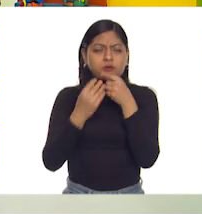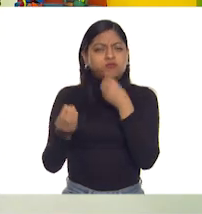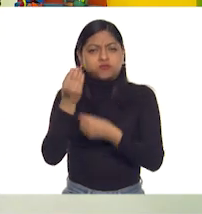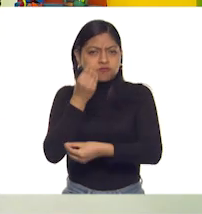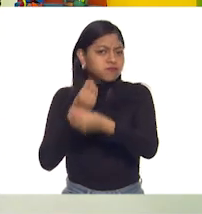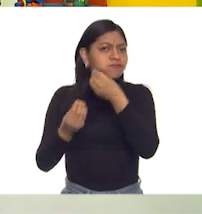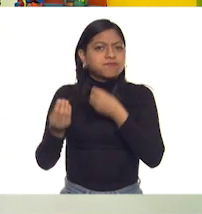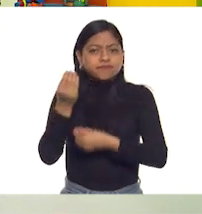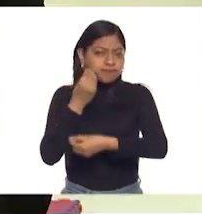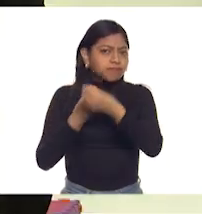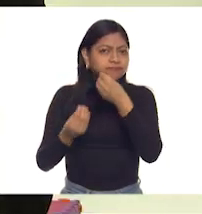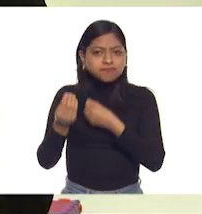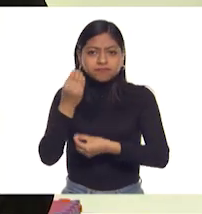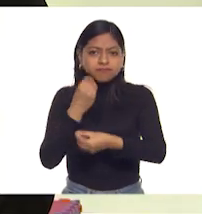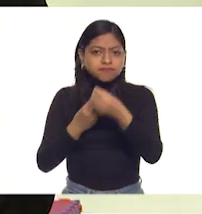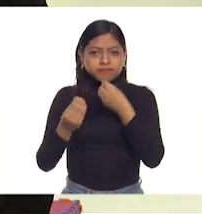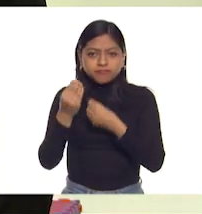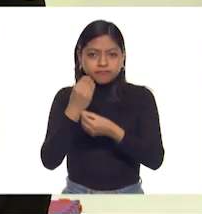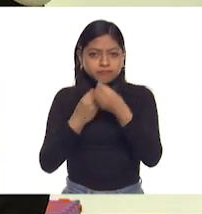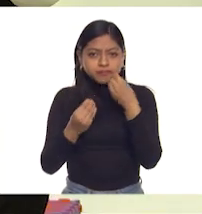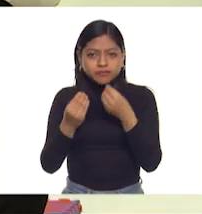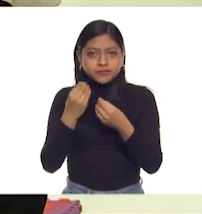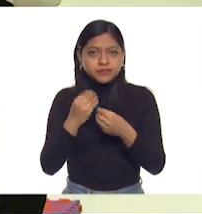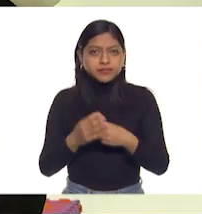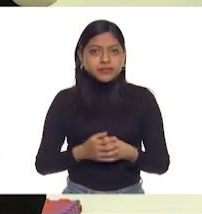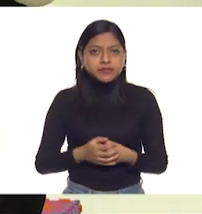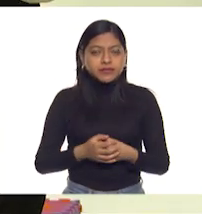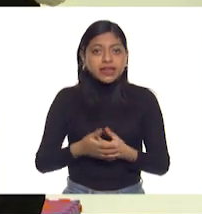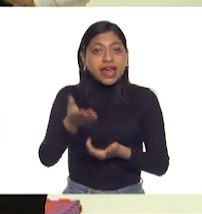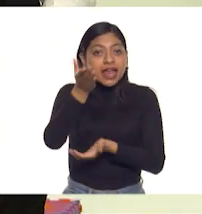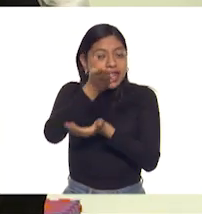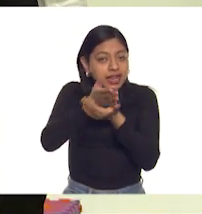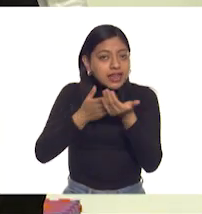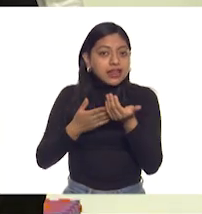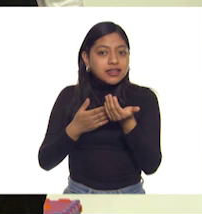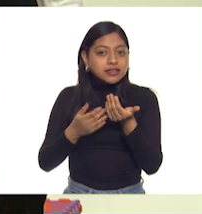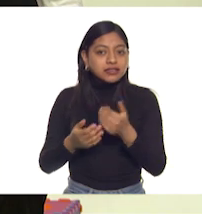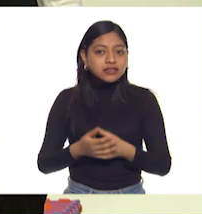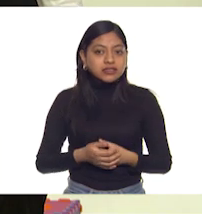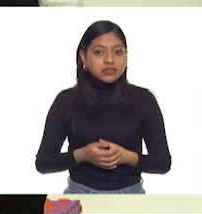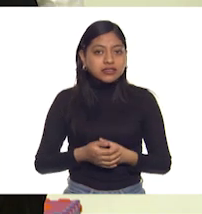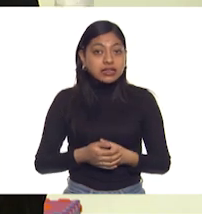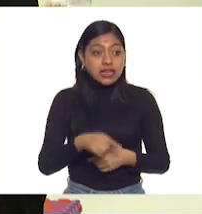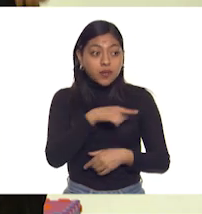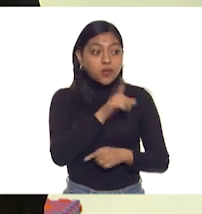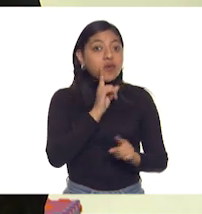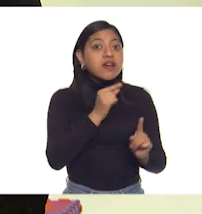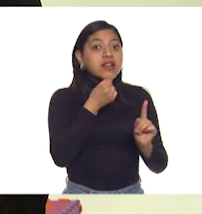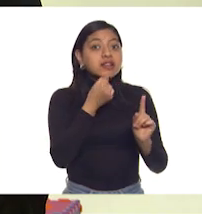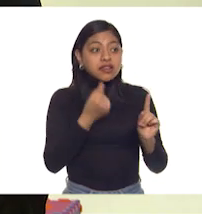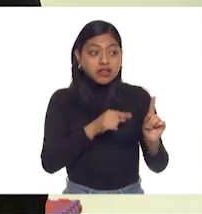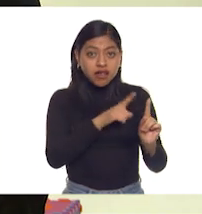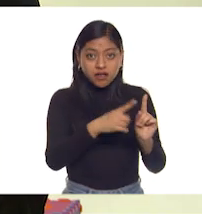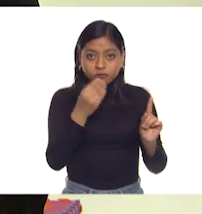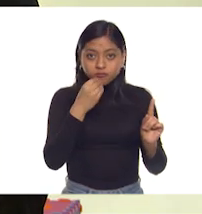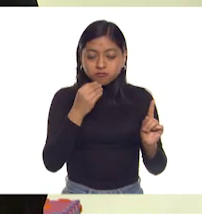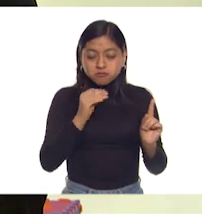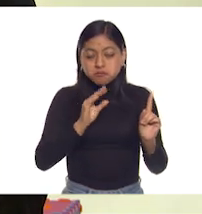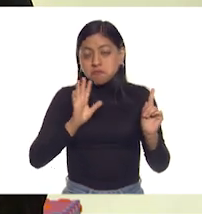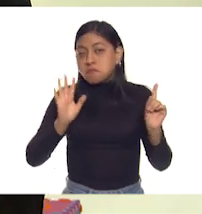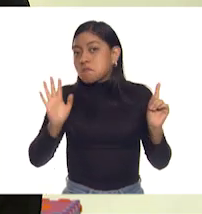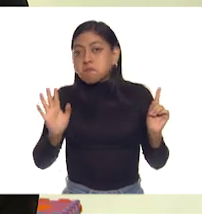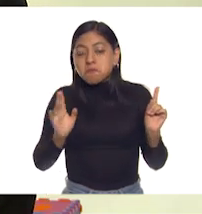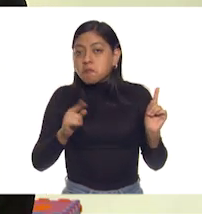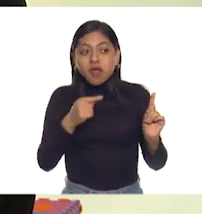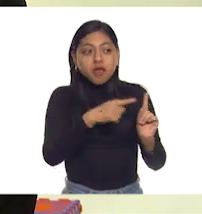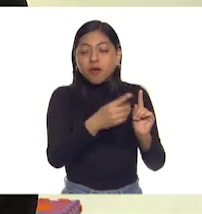banquetazo. Todos comían sus tacos, menos Juanita. ¿Quién sabe por